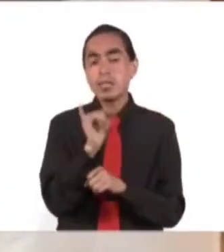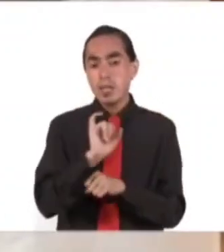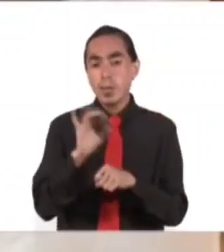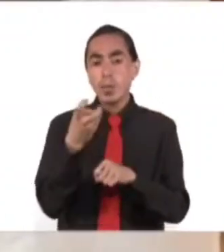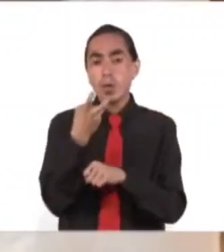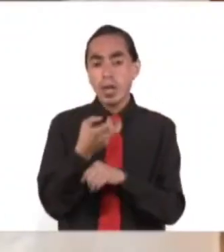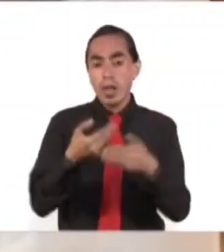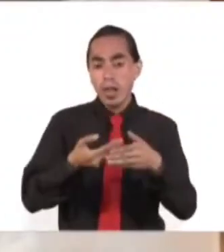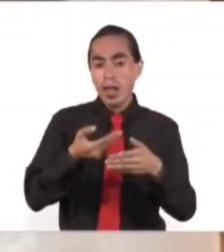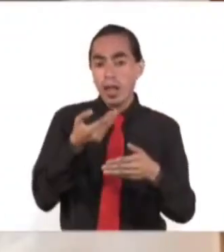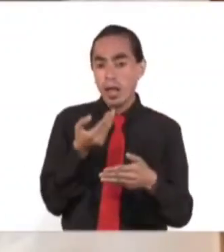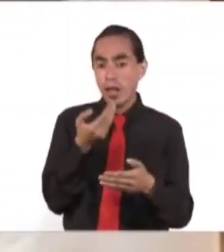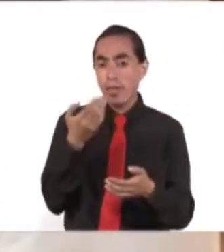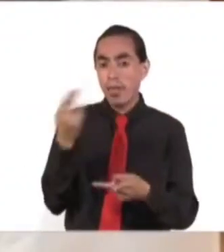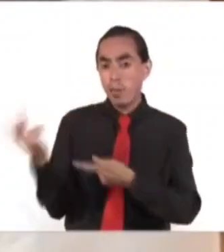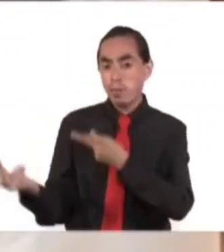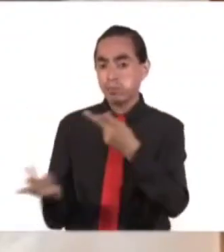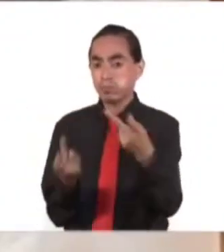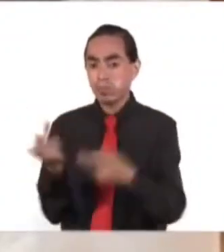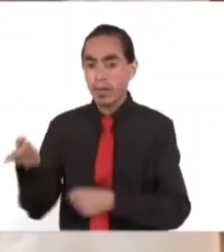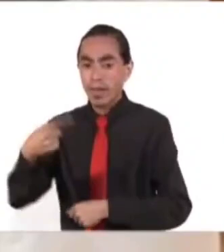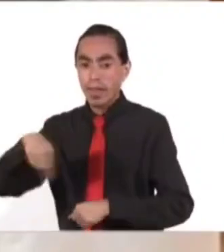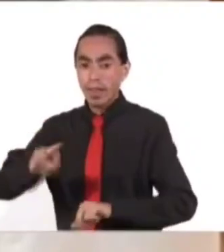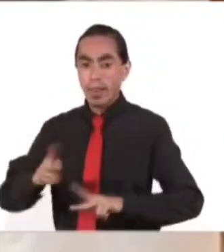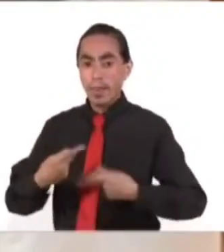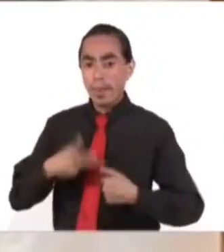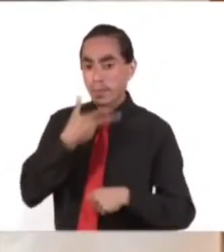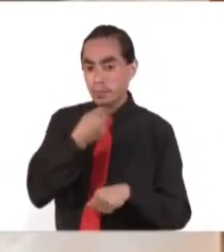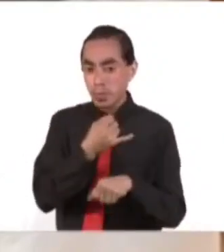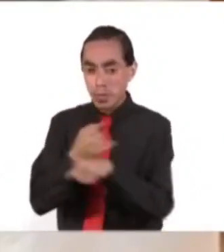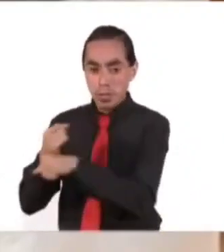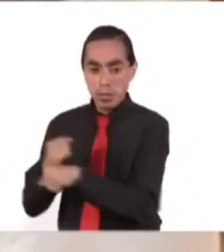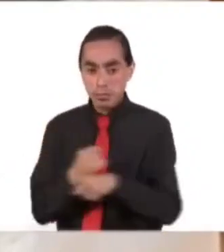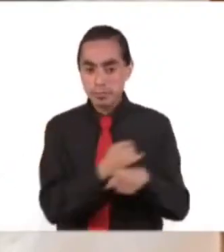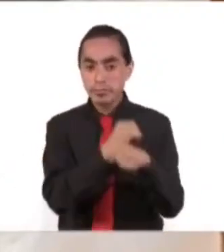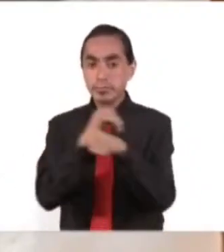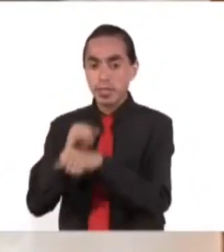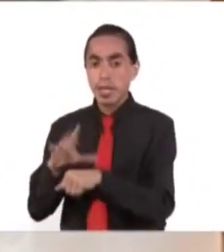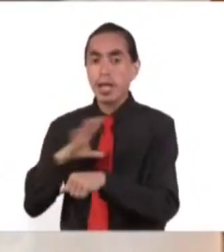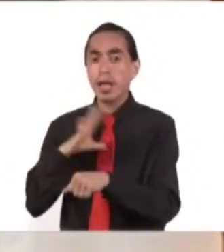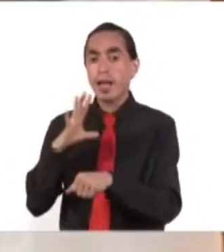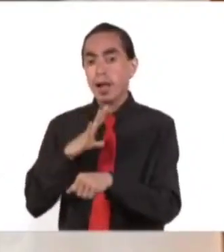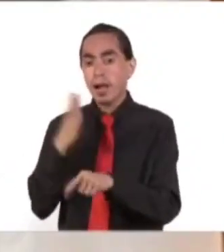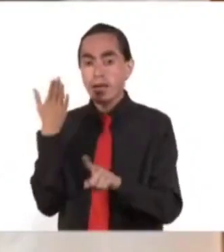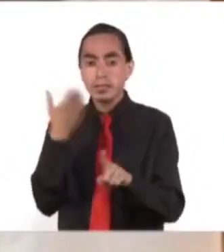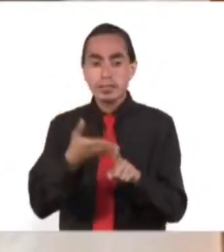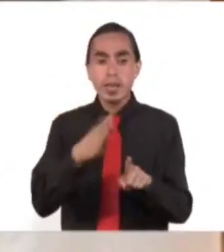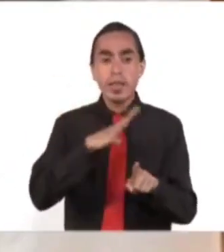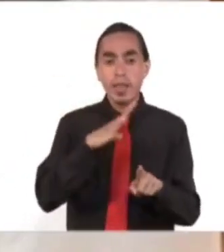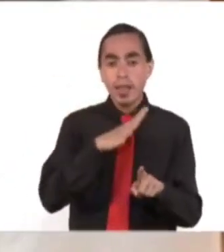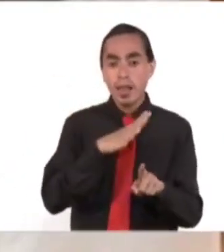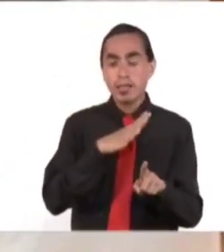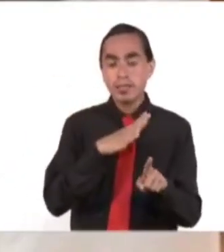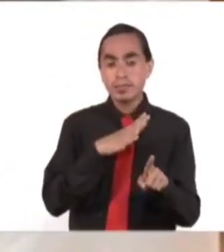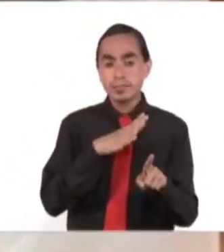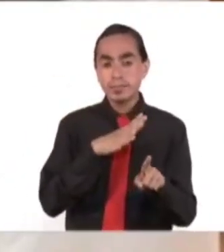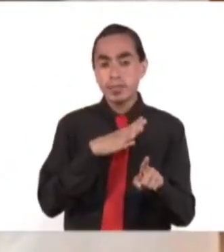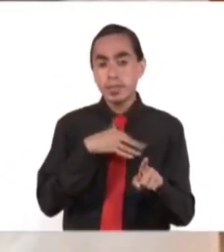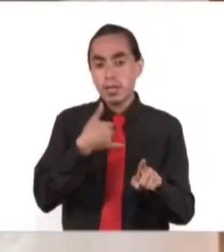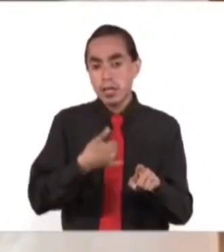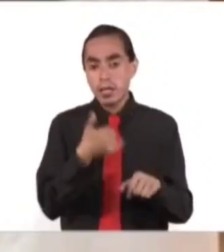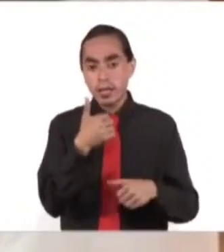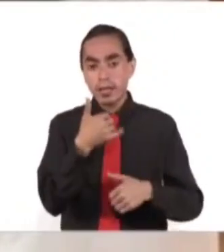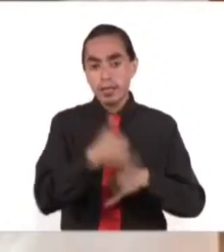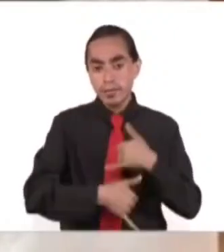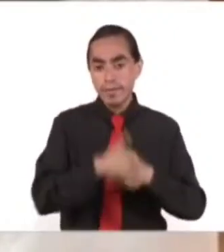consultas donde los investigadores se han expresado en torno a las metas y desafíos que enfrenta